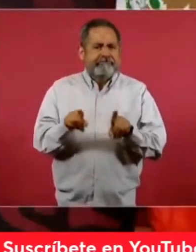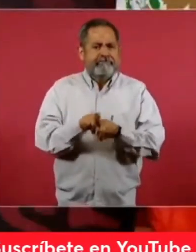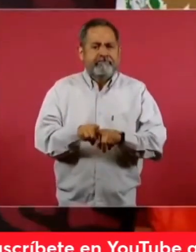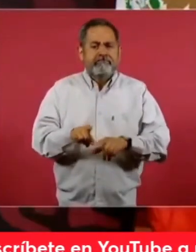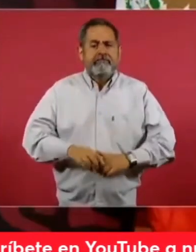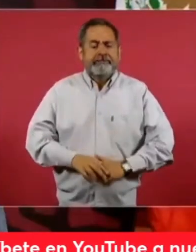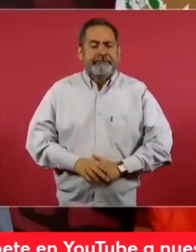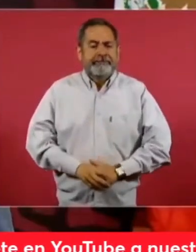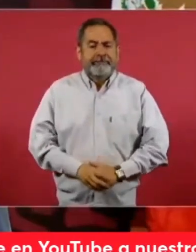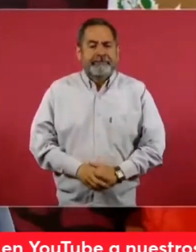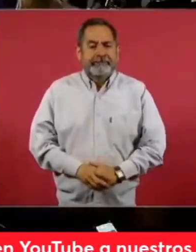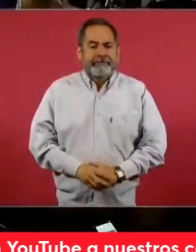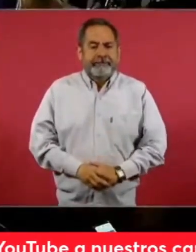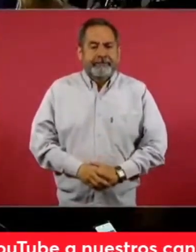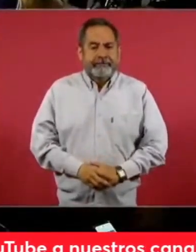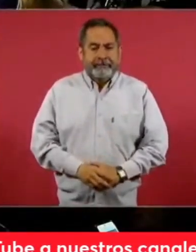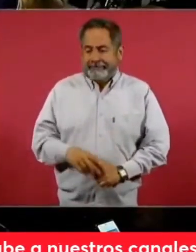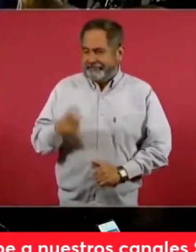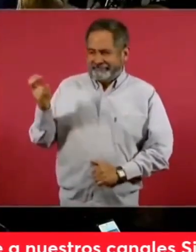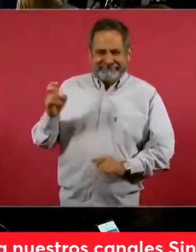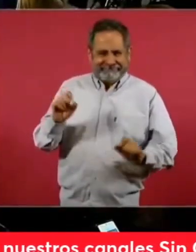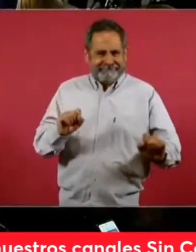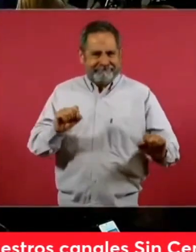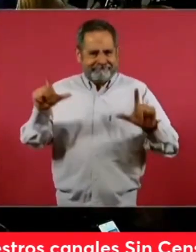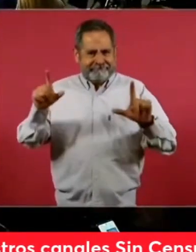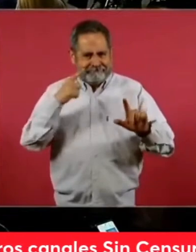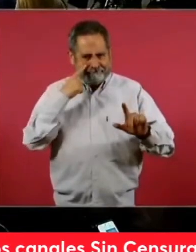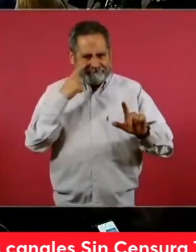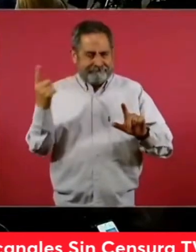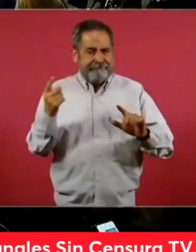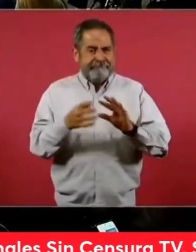es sí, puede darse en las